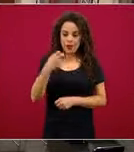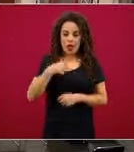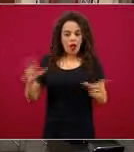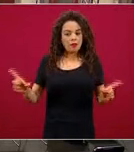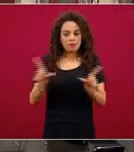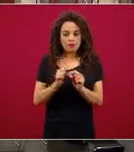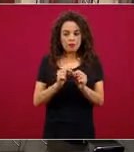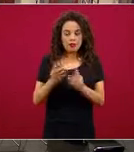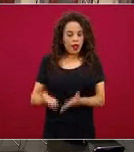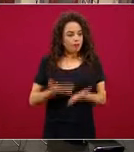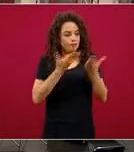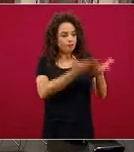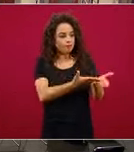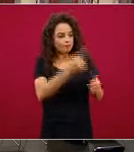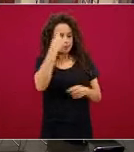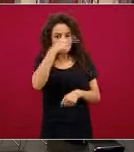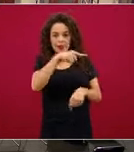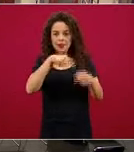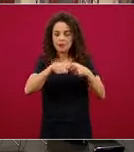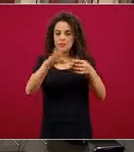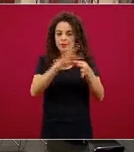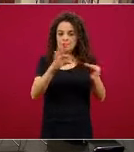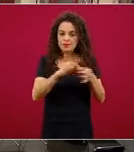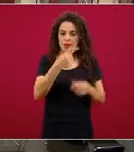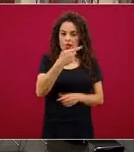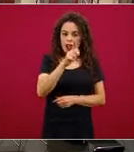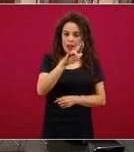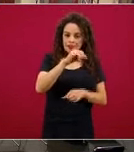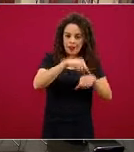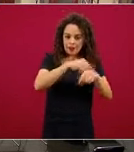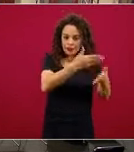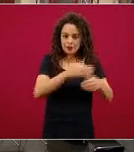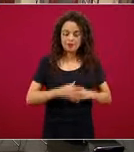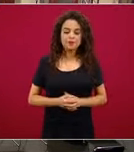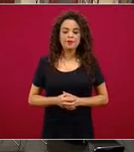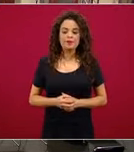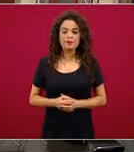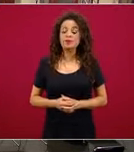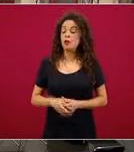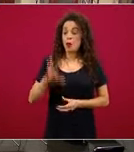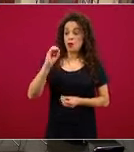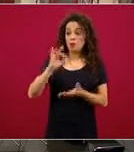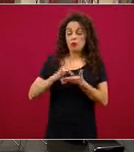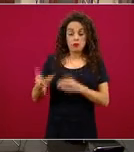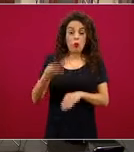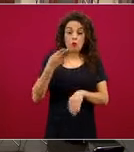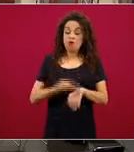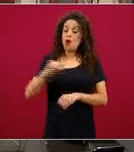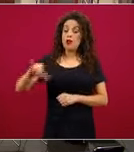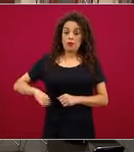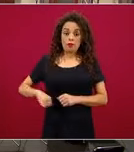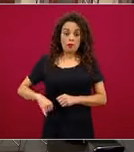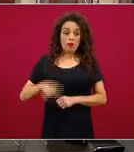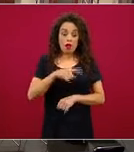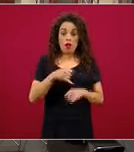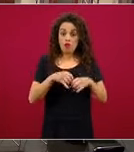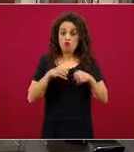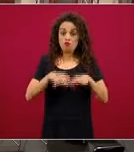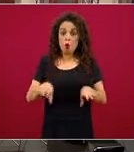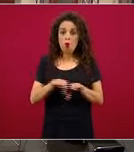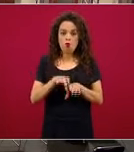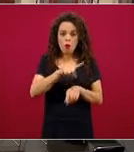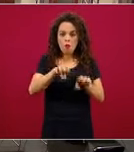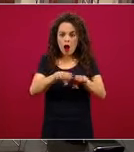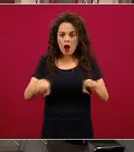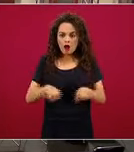gracias. Muchas gracias, doctor Gabastú. Interesantísima información de cómo operan este tipo de equipos